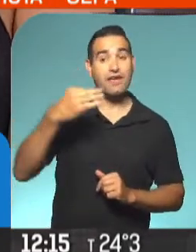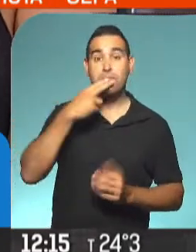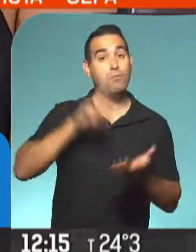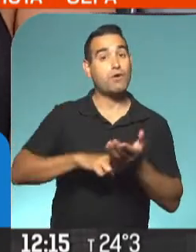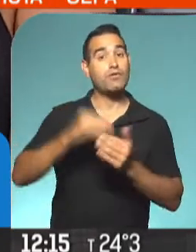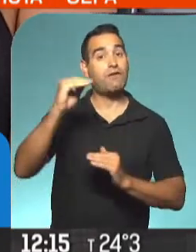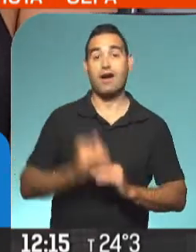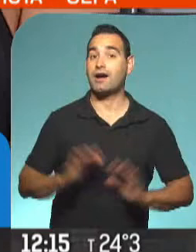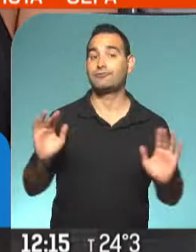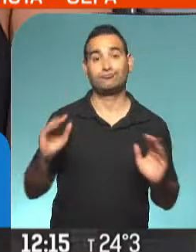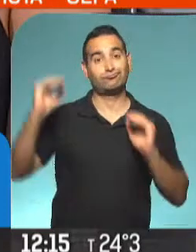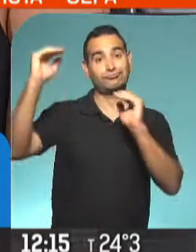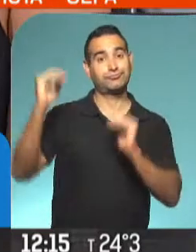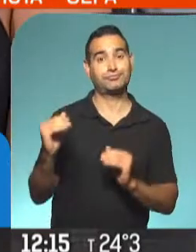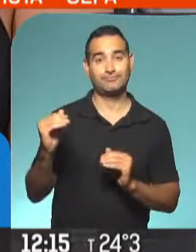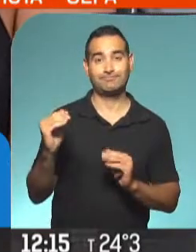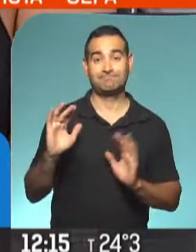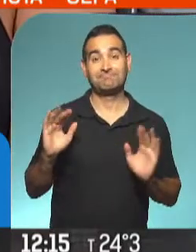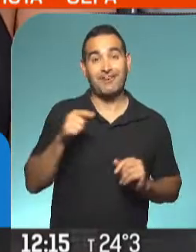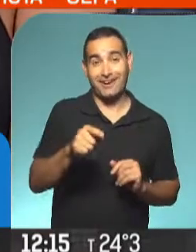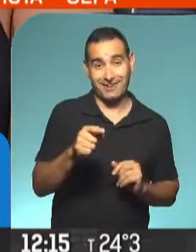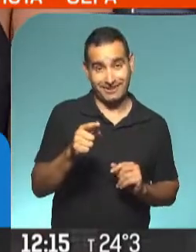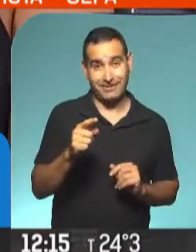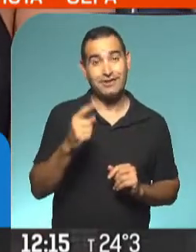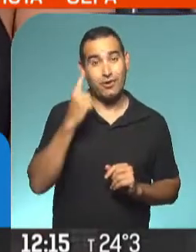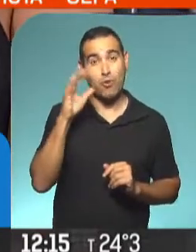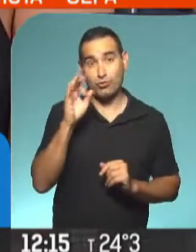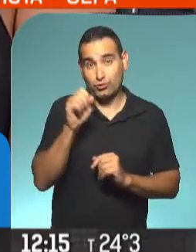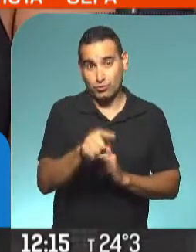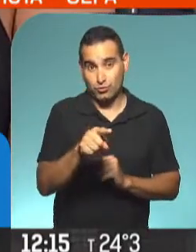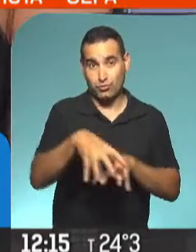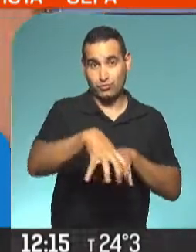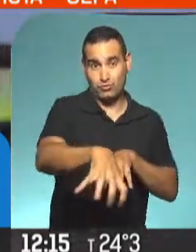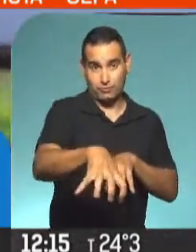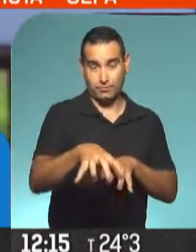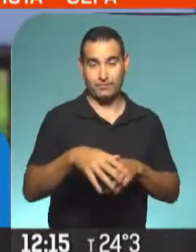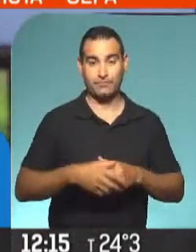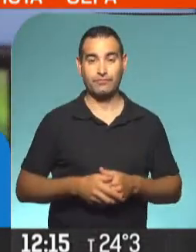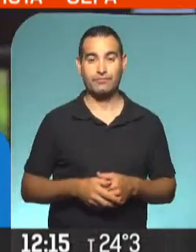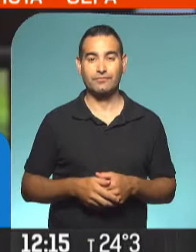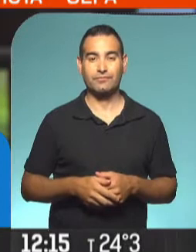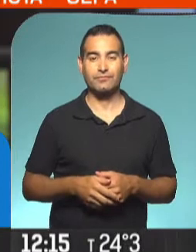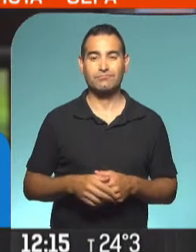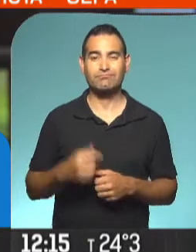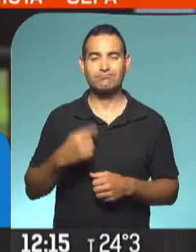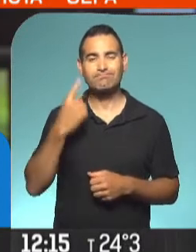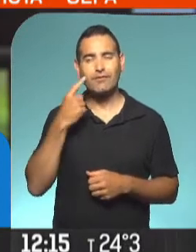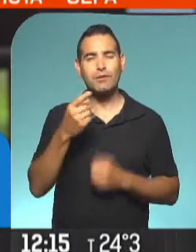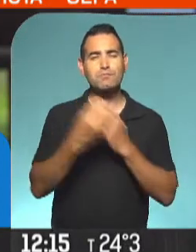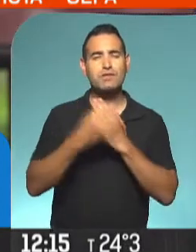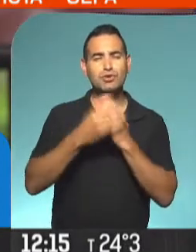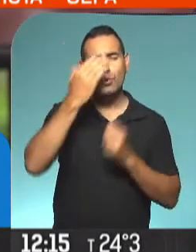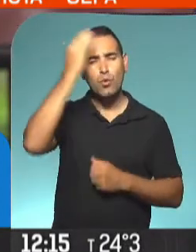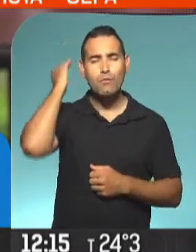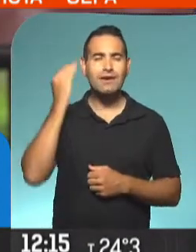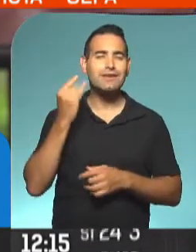impuestos. Me parece que esa es un poco la lógica, ¿no?, que maneja un sector de la economía. Lo que creo que quizás Martín Guzmán siempre